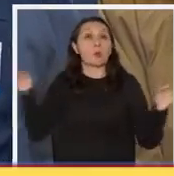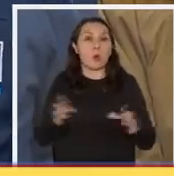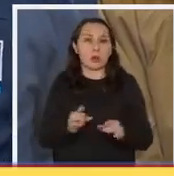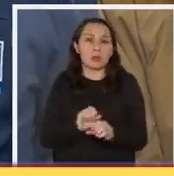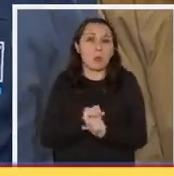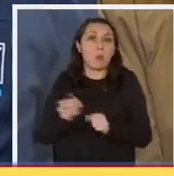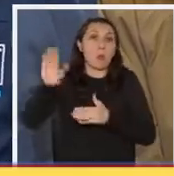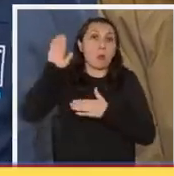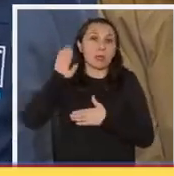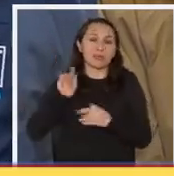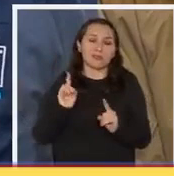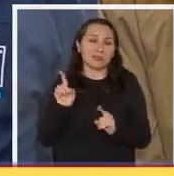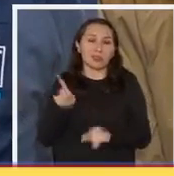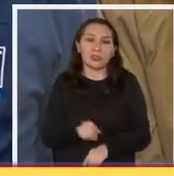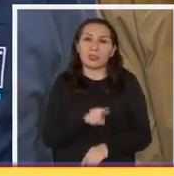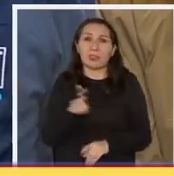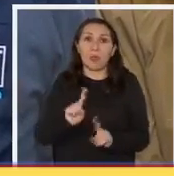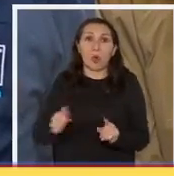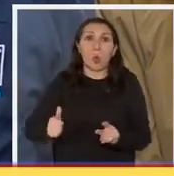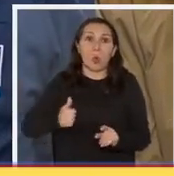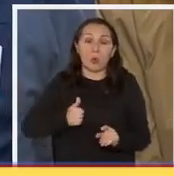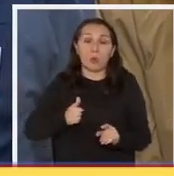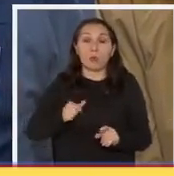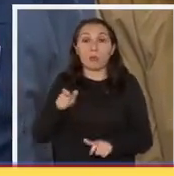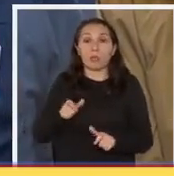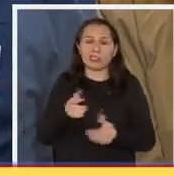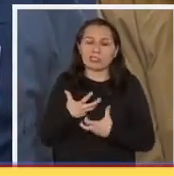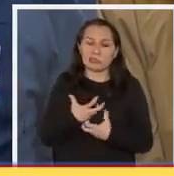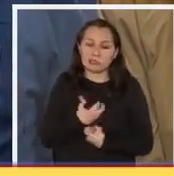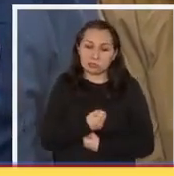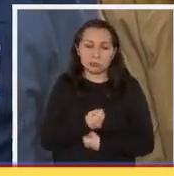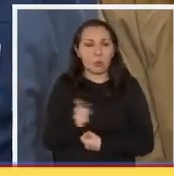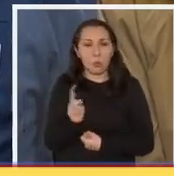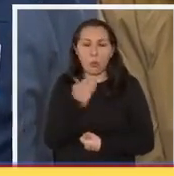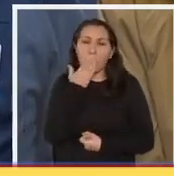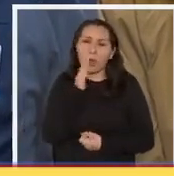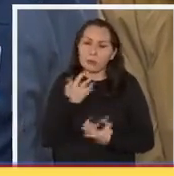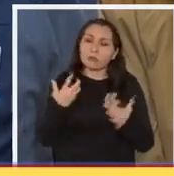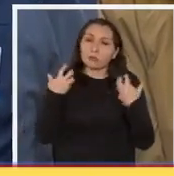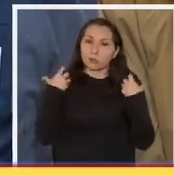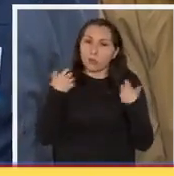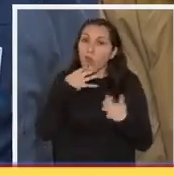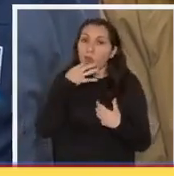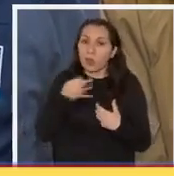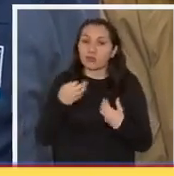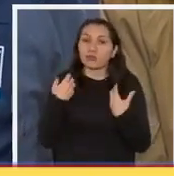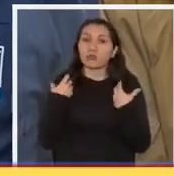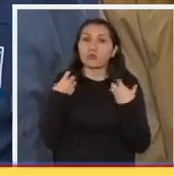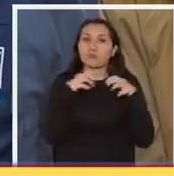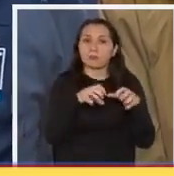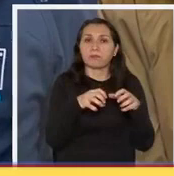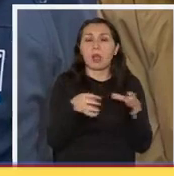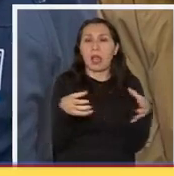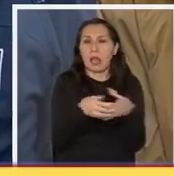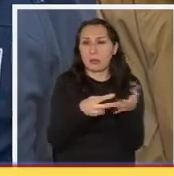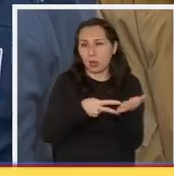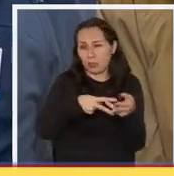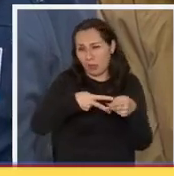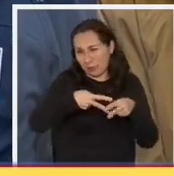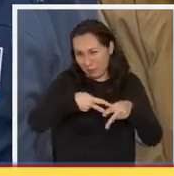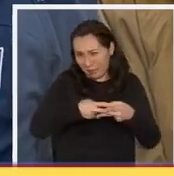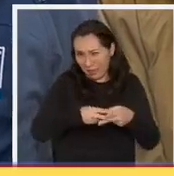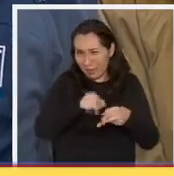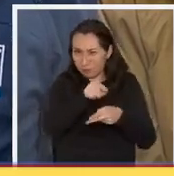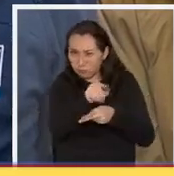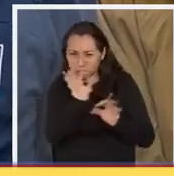promesas al voleo, al final si no se cumplen se genera una tremenda frustración. Así que en esto quiero ser responsable y voy a dejar a los equipos técnicos que puedan elaborar una